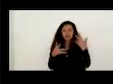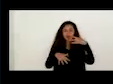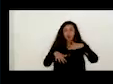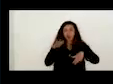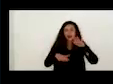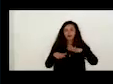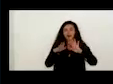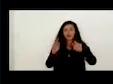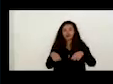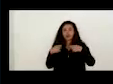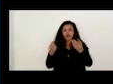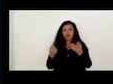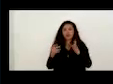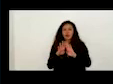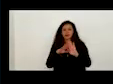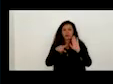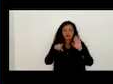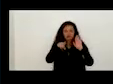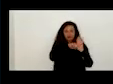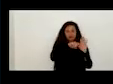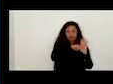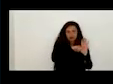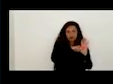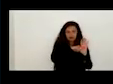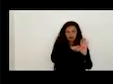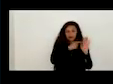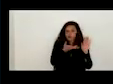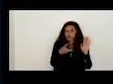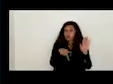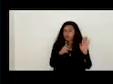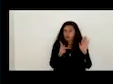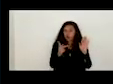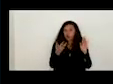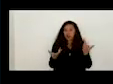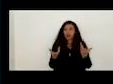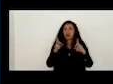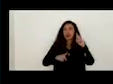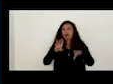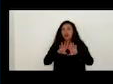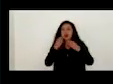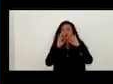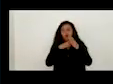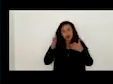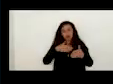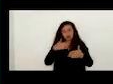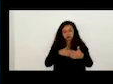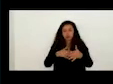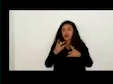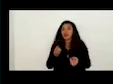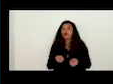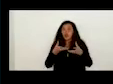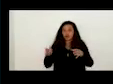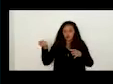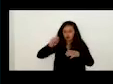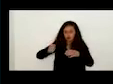como negativos. Sin embargo, depende mucho la preparación y la cantidad que una persona consuma de